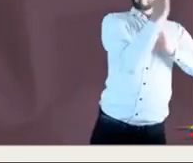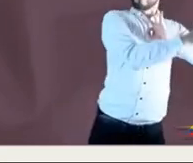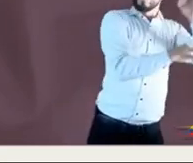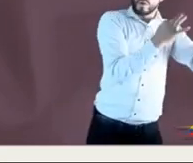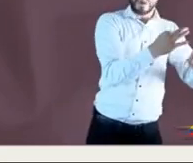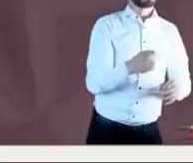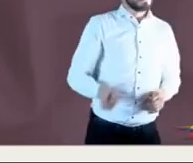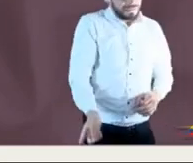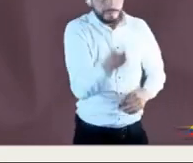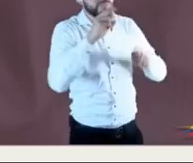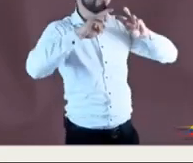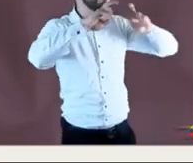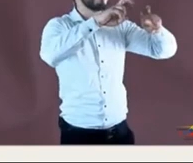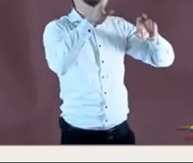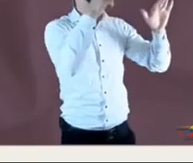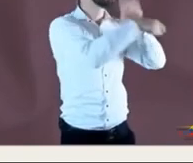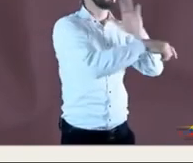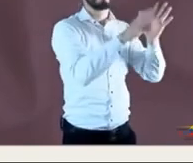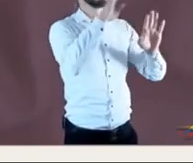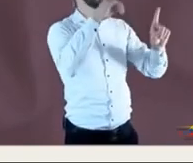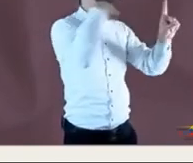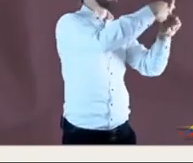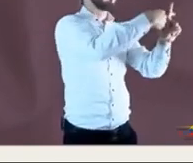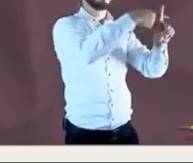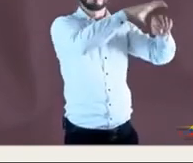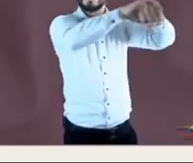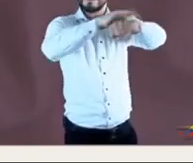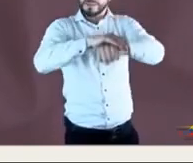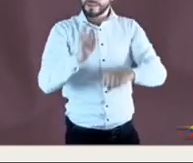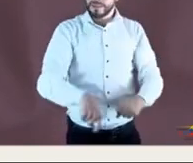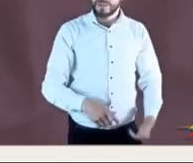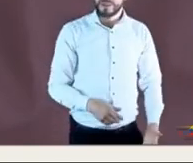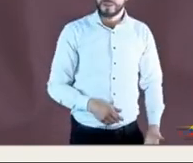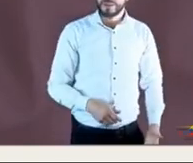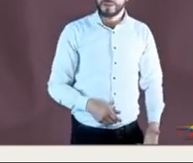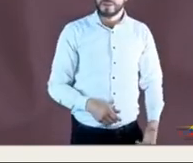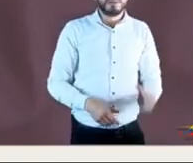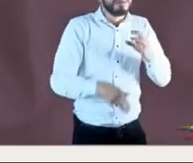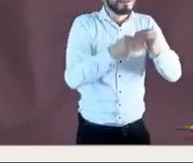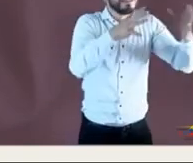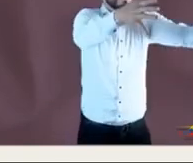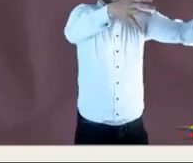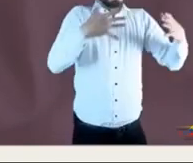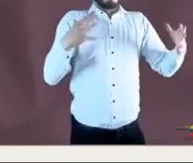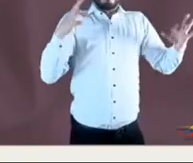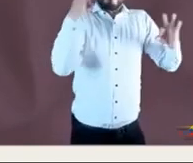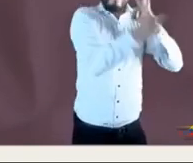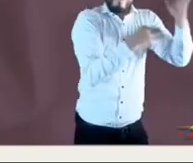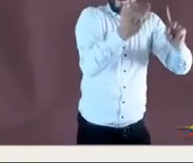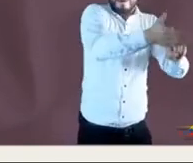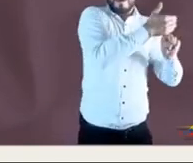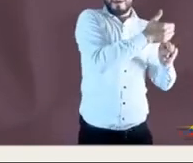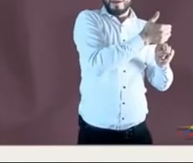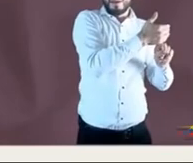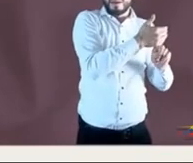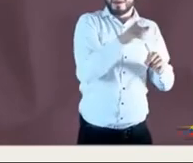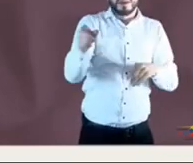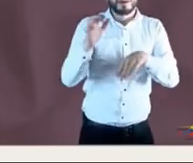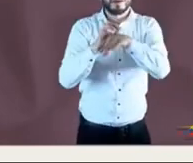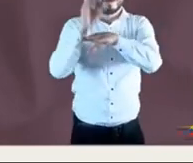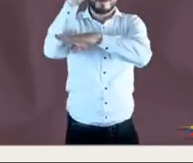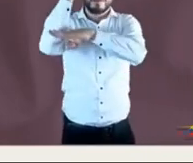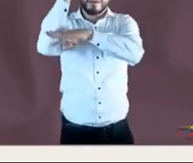los esfuerzos desplegados en este sentido que han ayudado a fortalecer la protección, en particular los esfuerzos de la Fiscalía a través de su